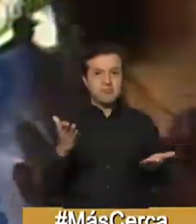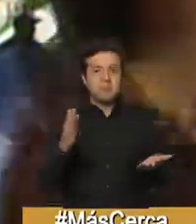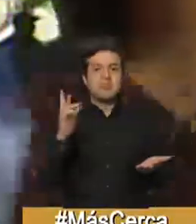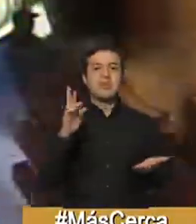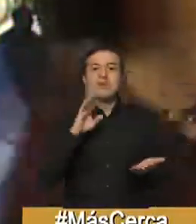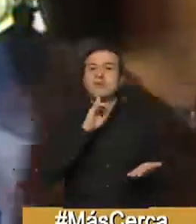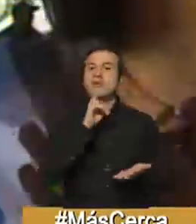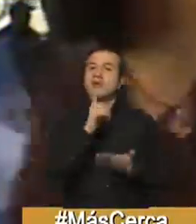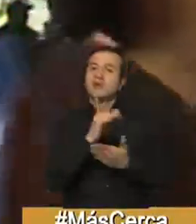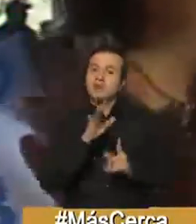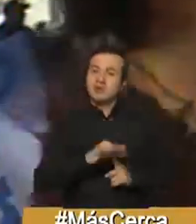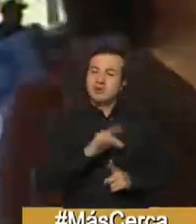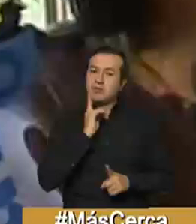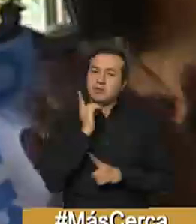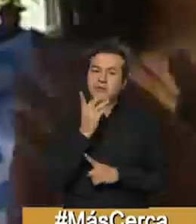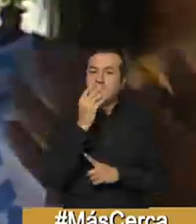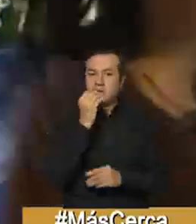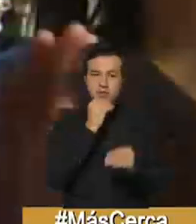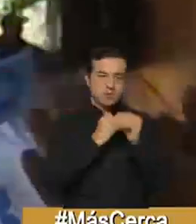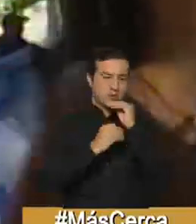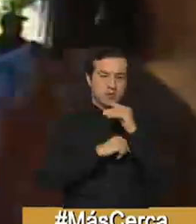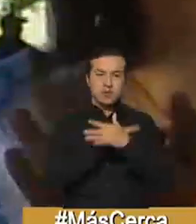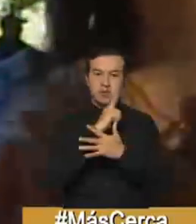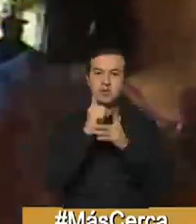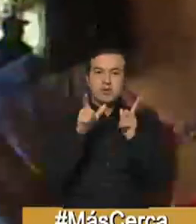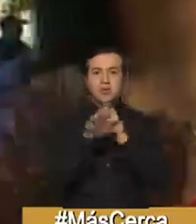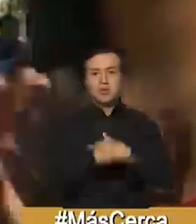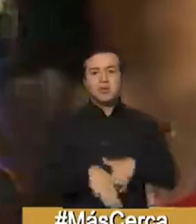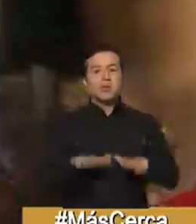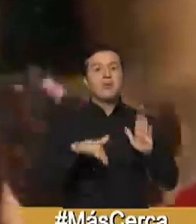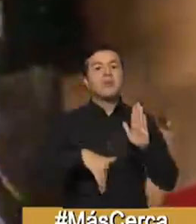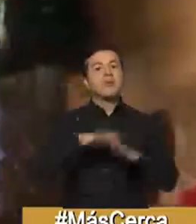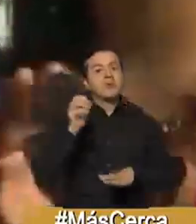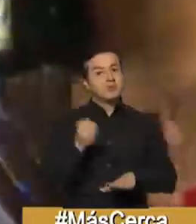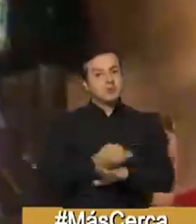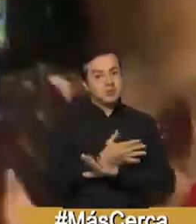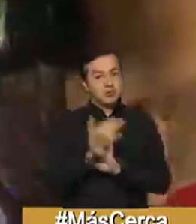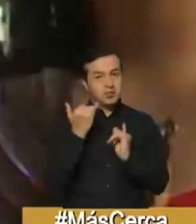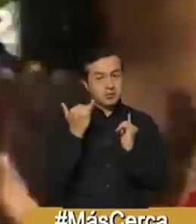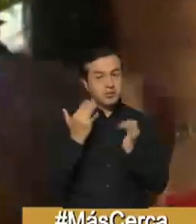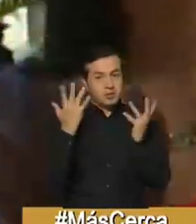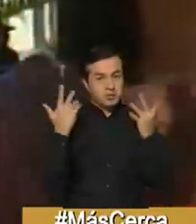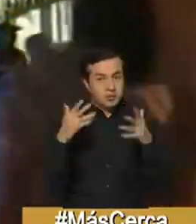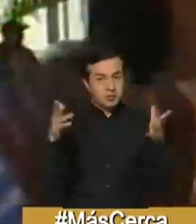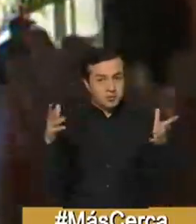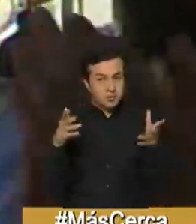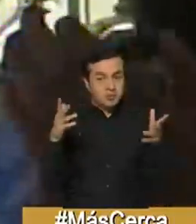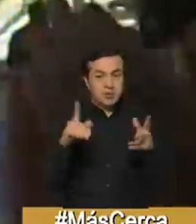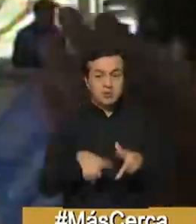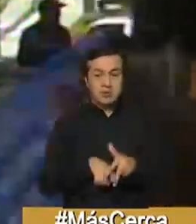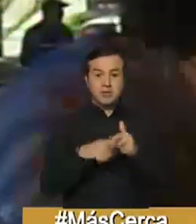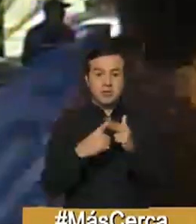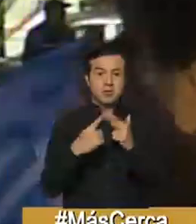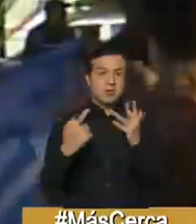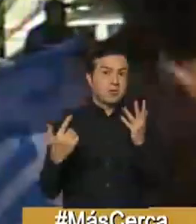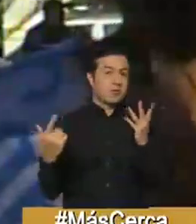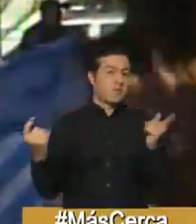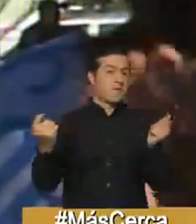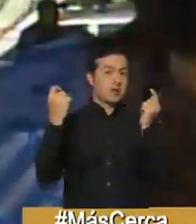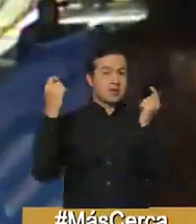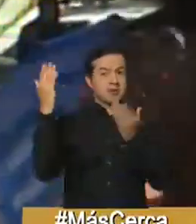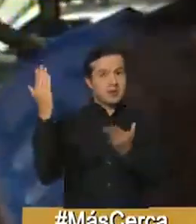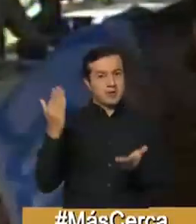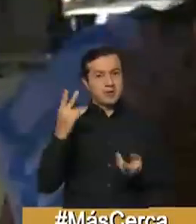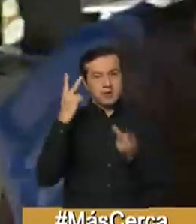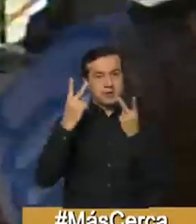es inolvidable por su gastronomía, por su gente. Y lo recomiendo que en este inicio de fiestas vengan a visitarnos